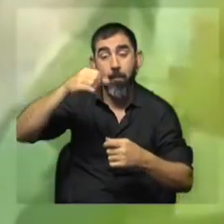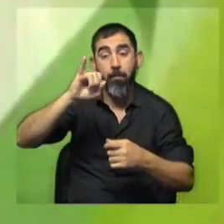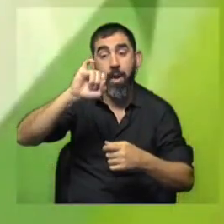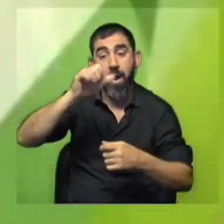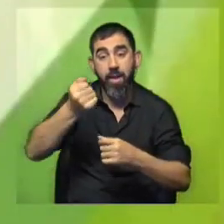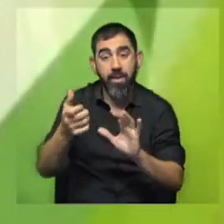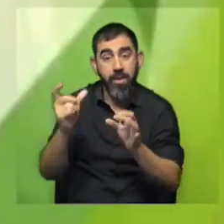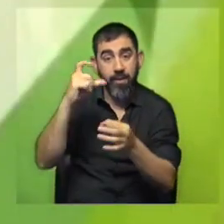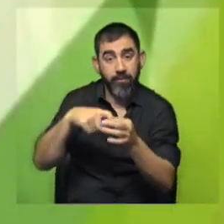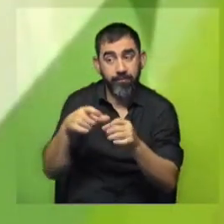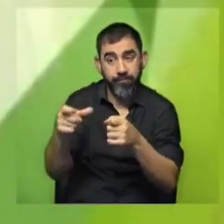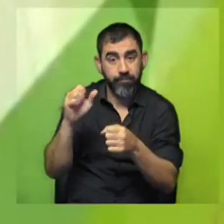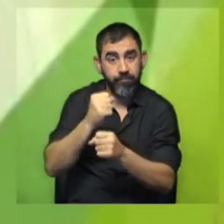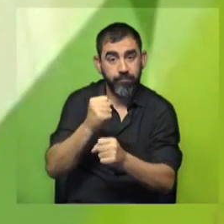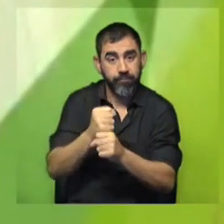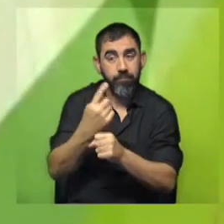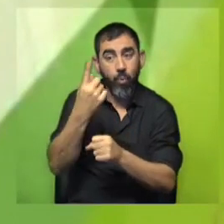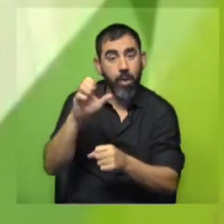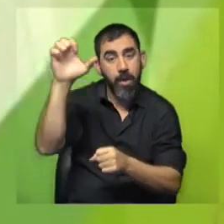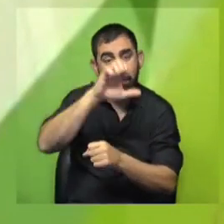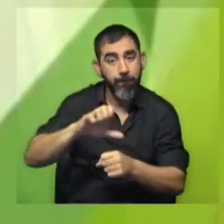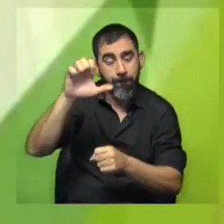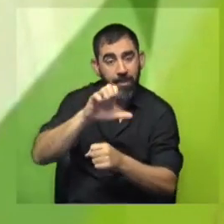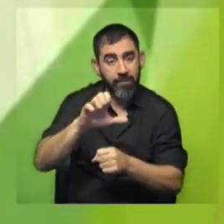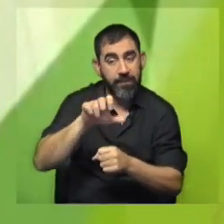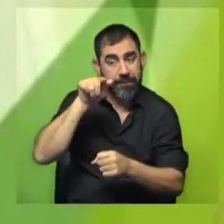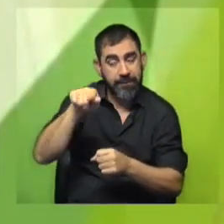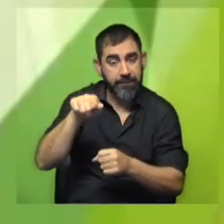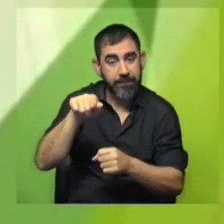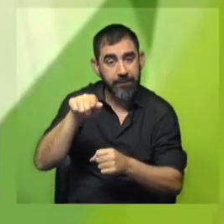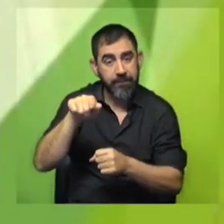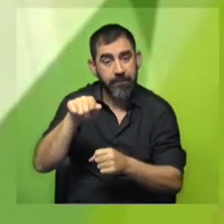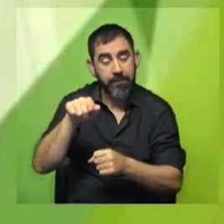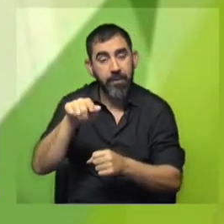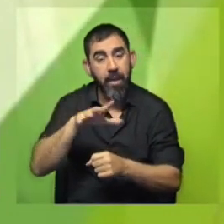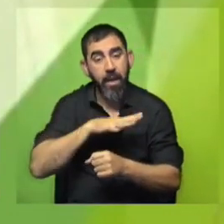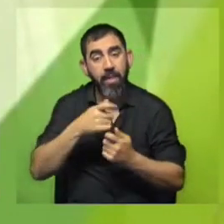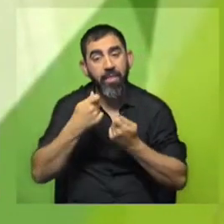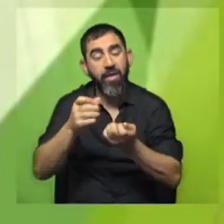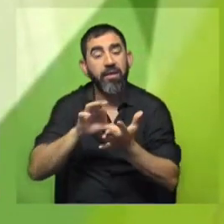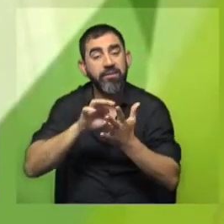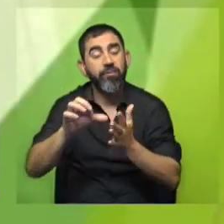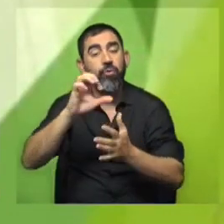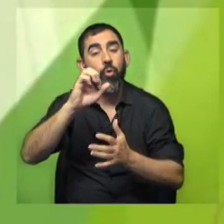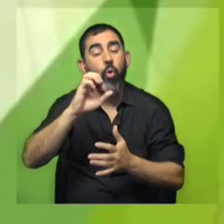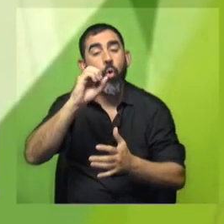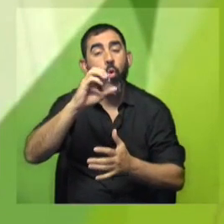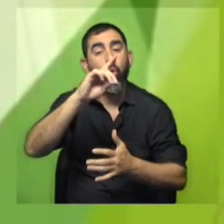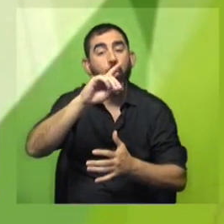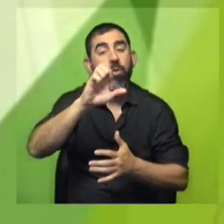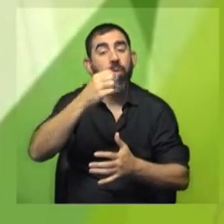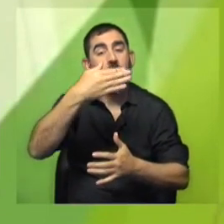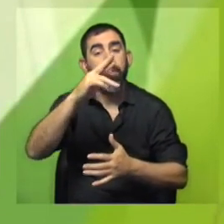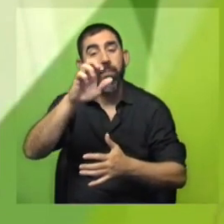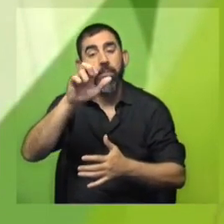proceso, es una de las empresas a través de la cual dicho despacho le brindó servicios a Odebrecht,